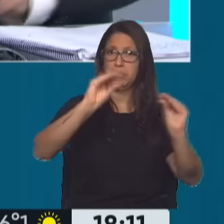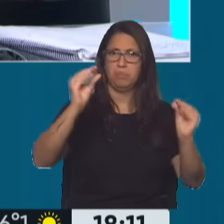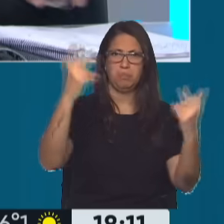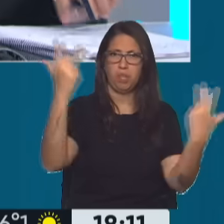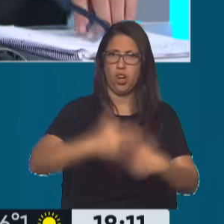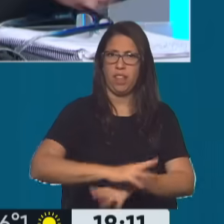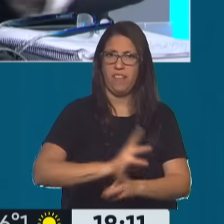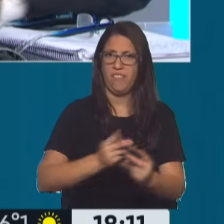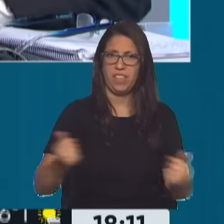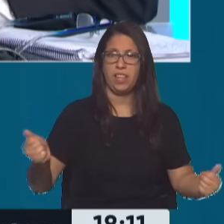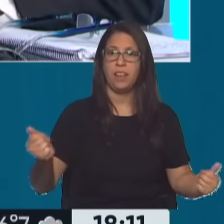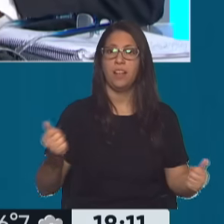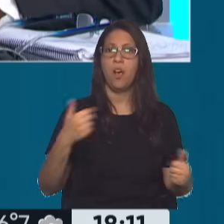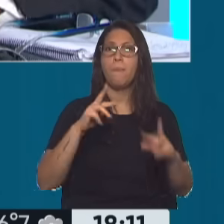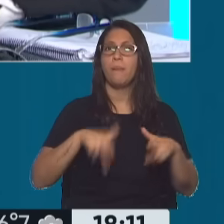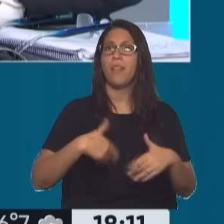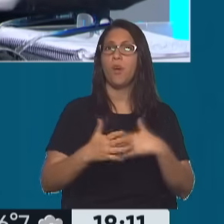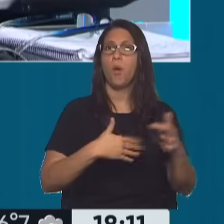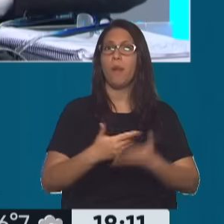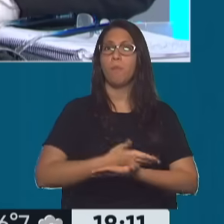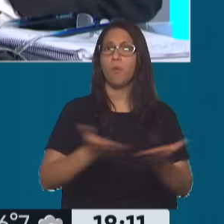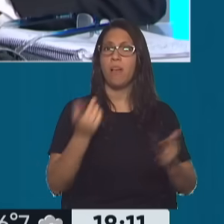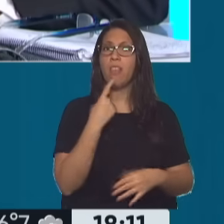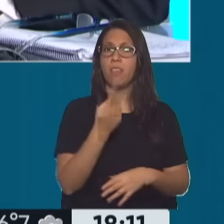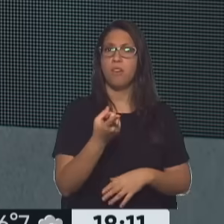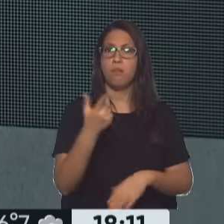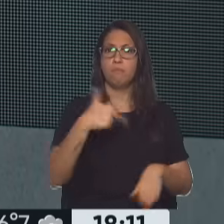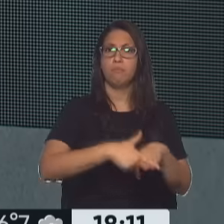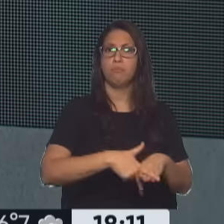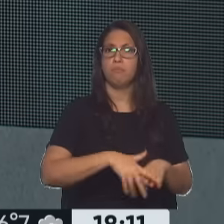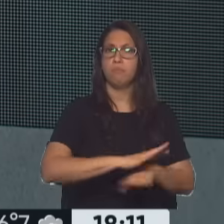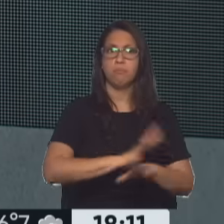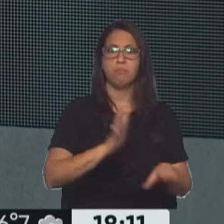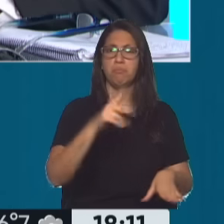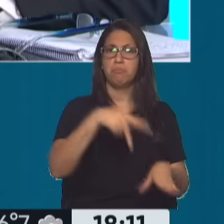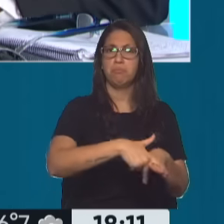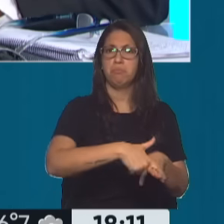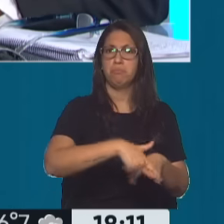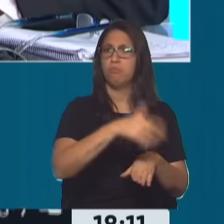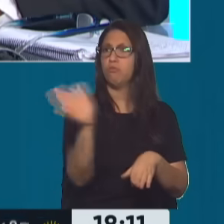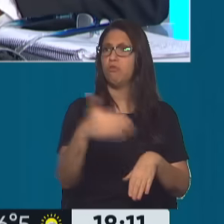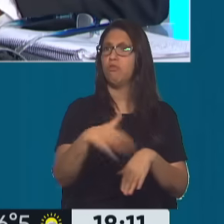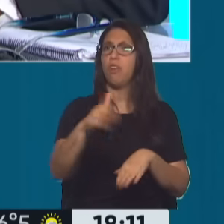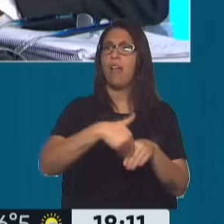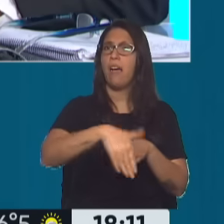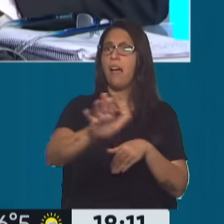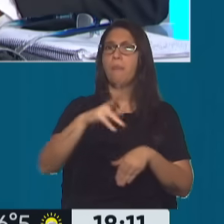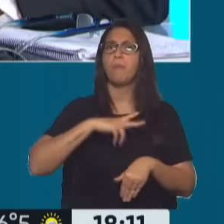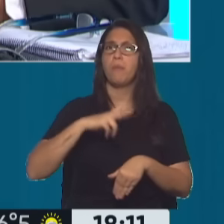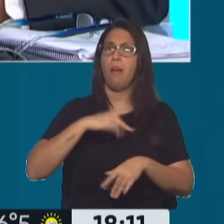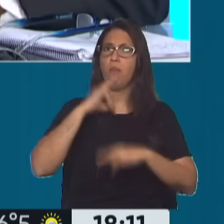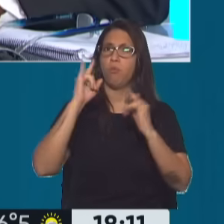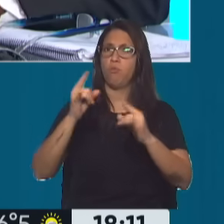públicas, manifestó Milei públicamente que la congelo acá. Las congela y que sean todas obras por iniciativa privada, lo